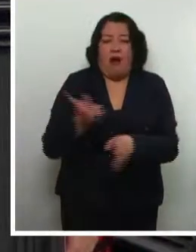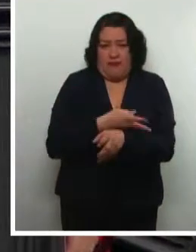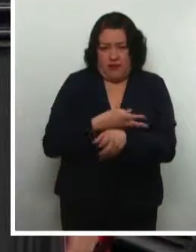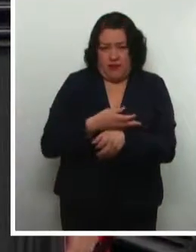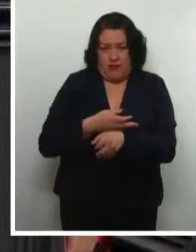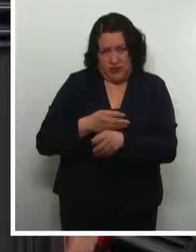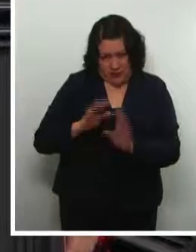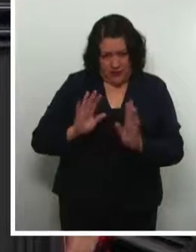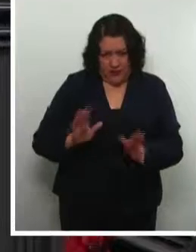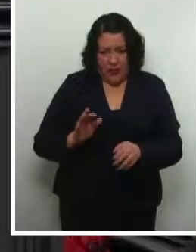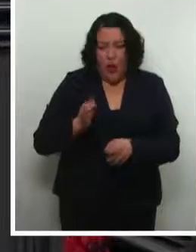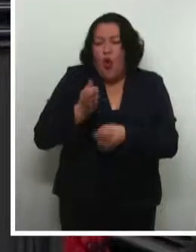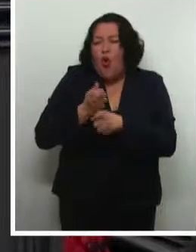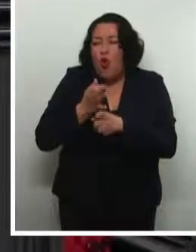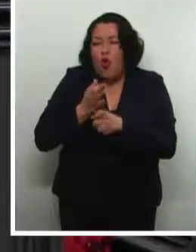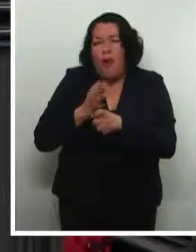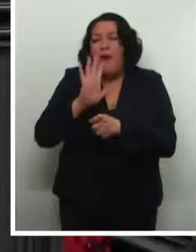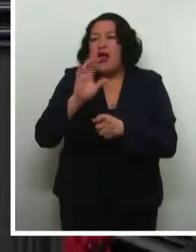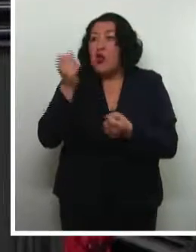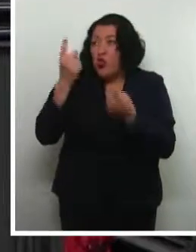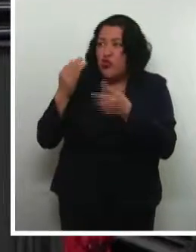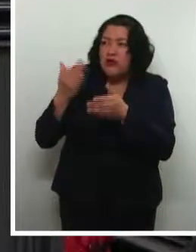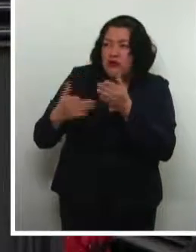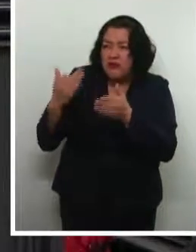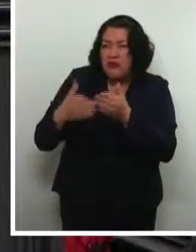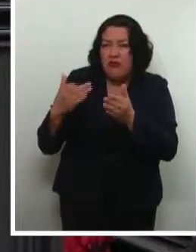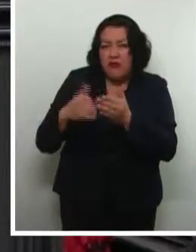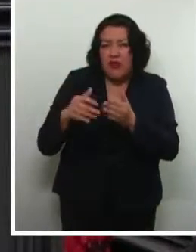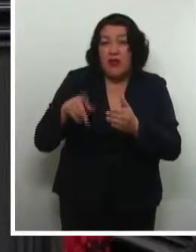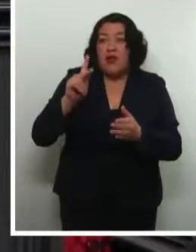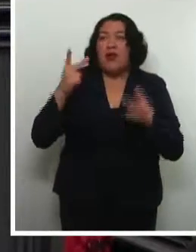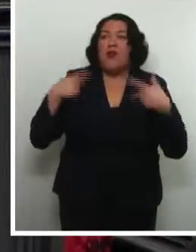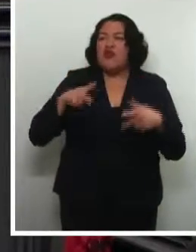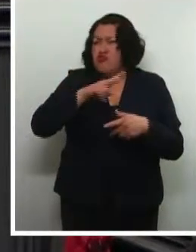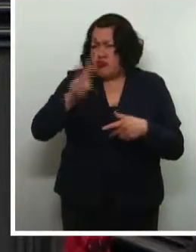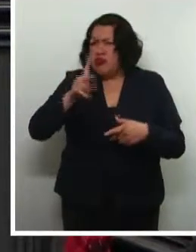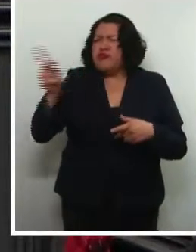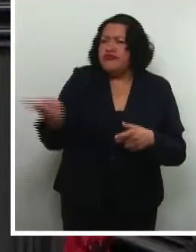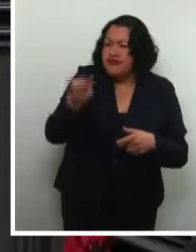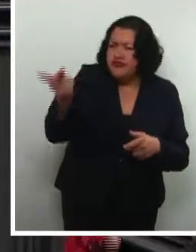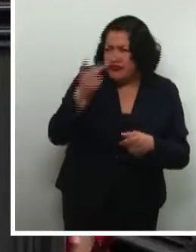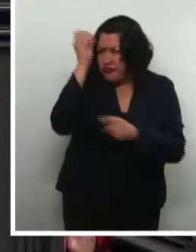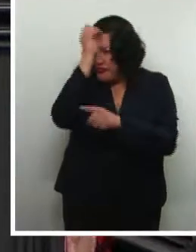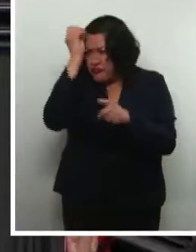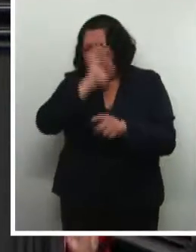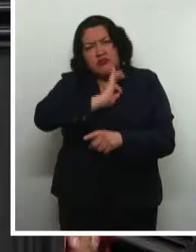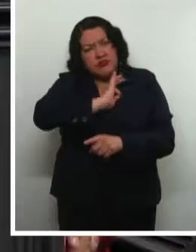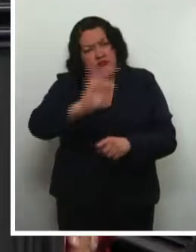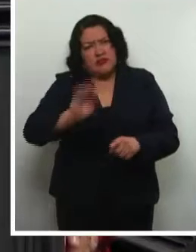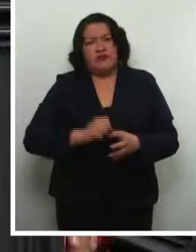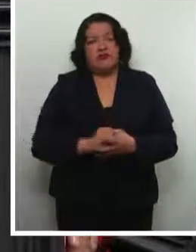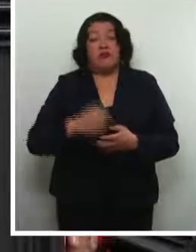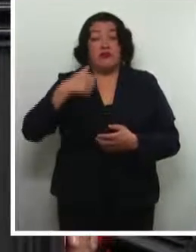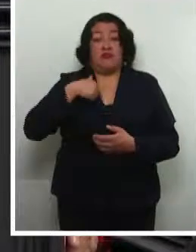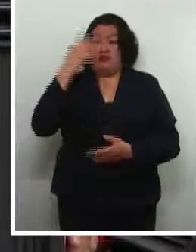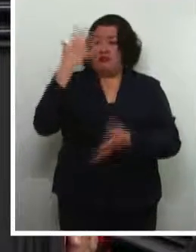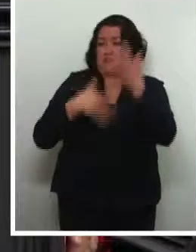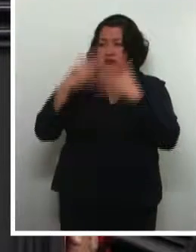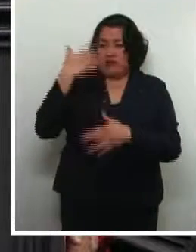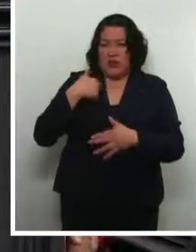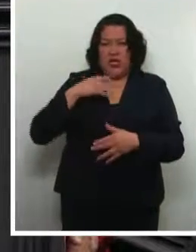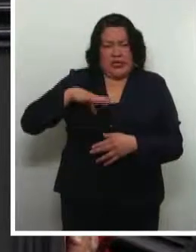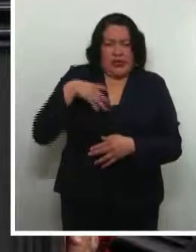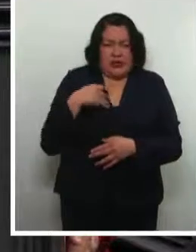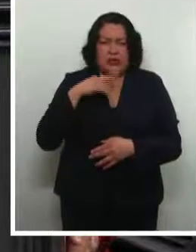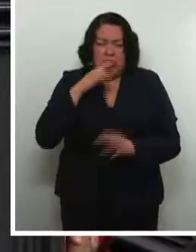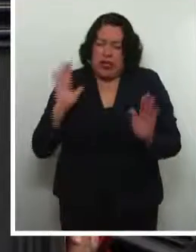está terminando. Voy a ser breve en el planteamiento.